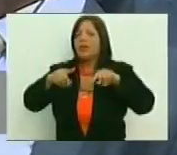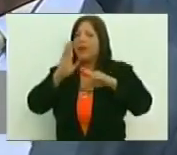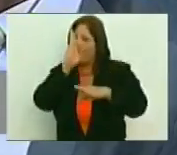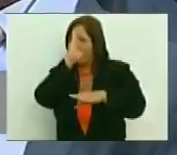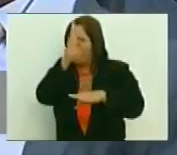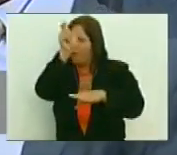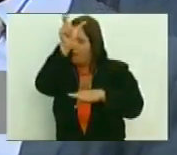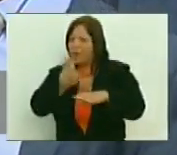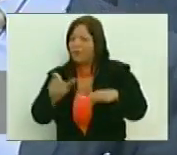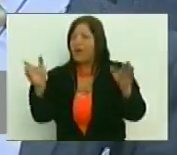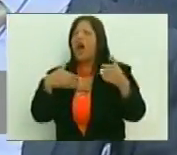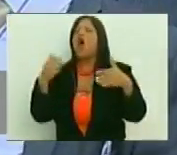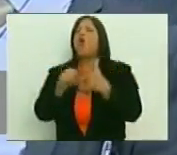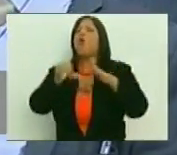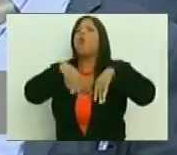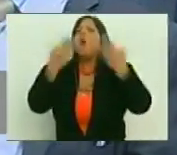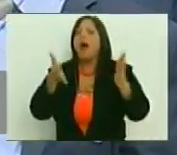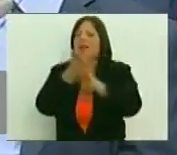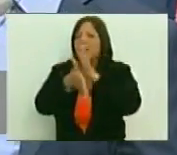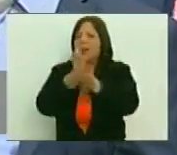perfil del país.